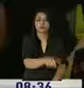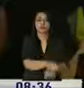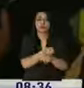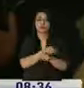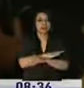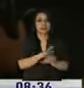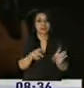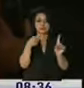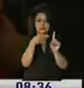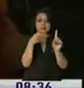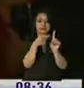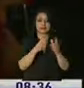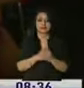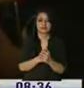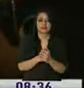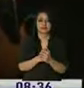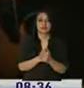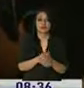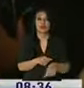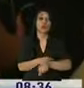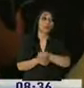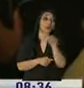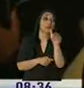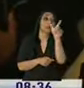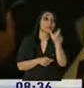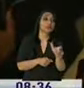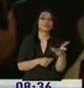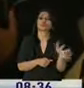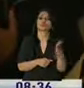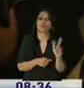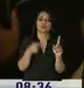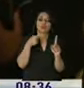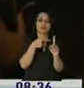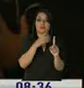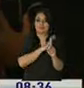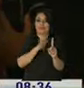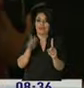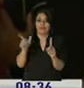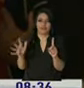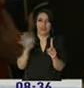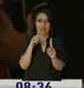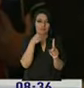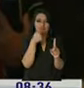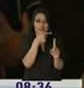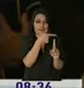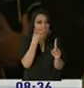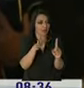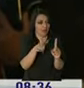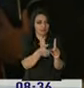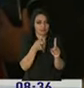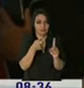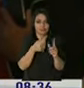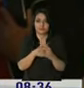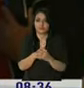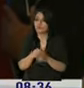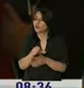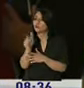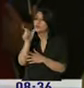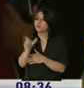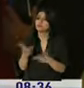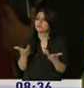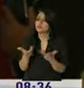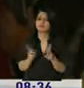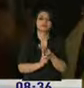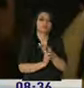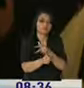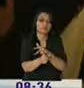No se encontró a ninguna otra persona más, aparte de la que ya sacamos en este momento del interior del domicilio. Aparentemente la otra persona no se logró